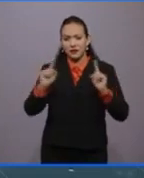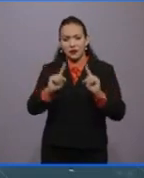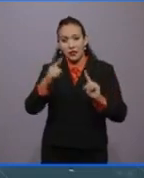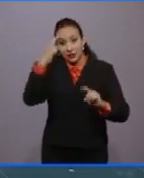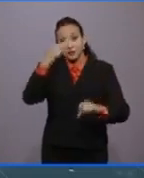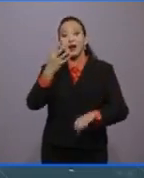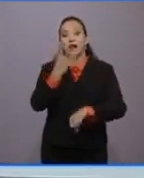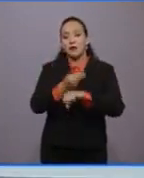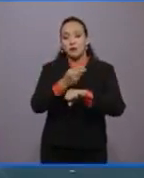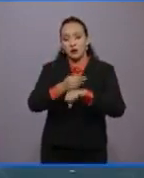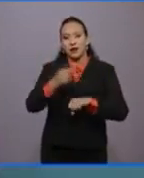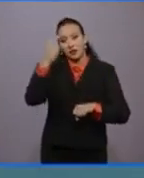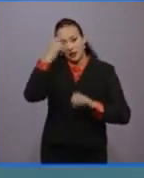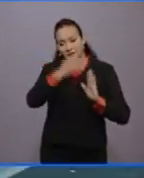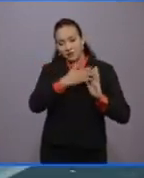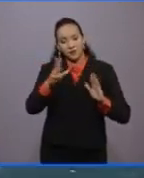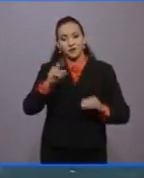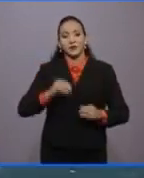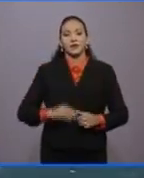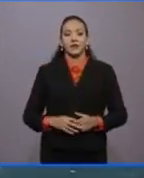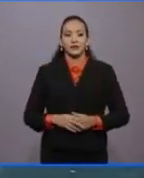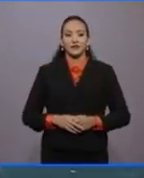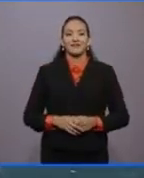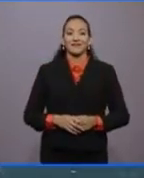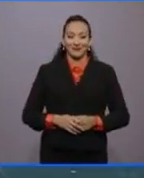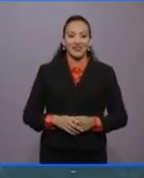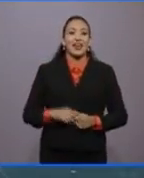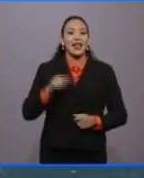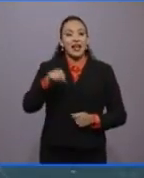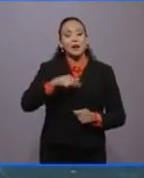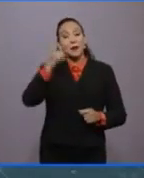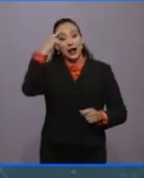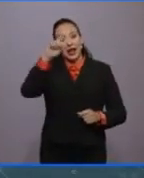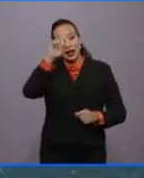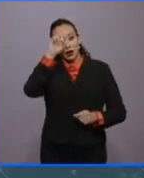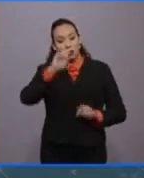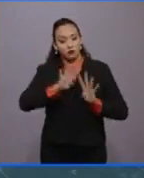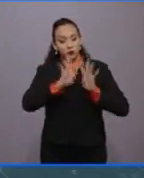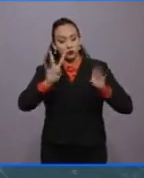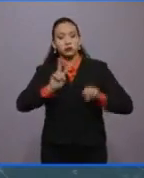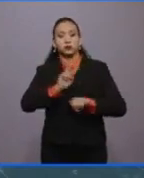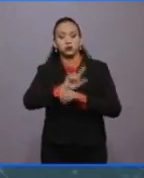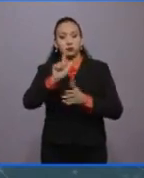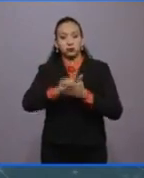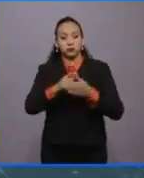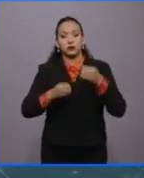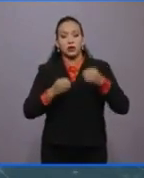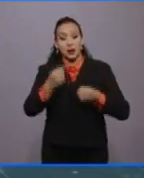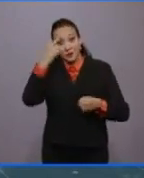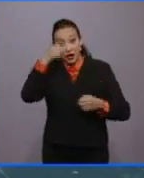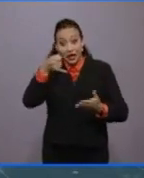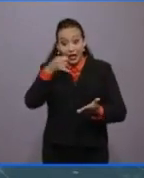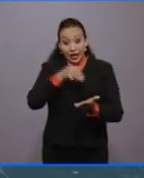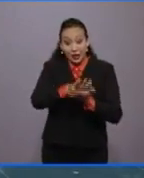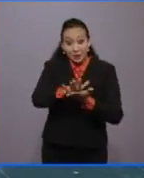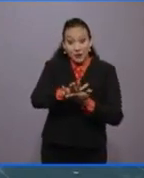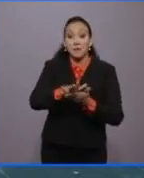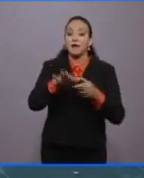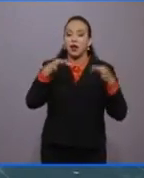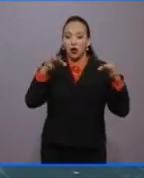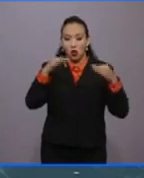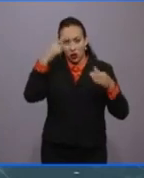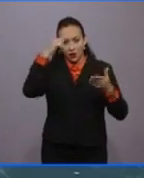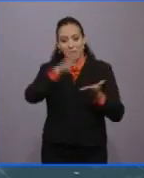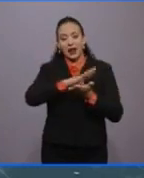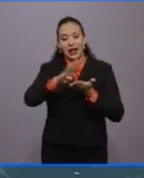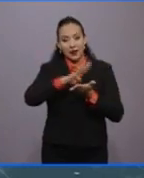etapa de conciliación. Es facultad del Consejo General del INE responder a la petición de imprimir boletas en braille para la